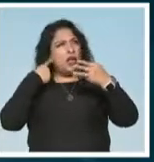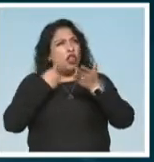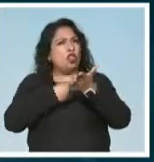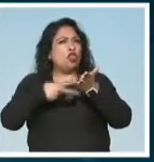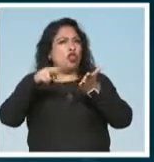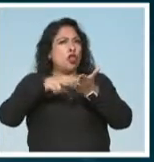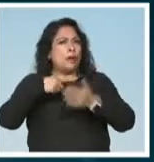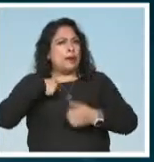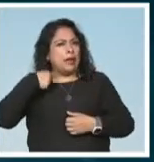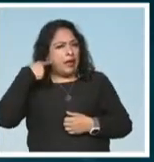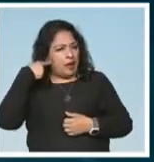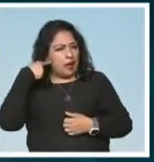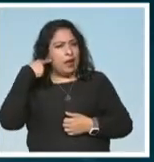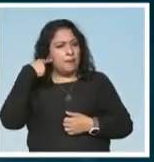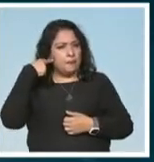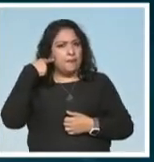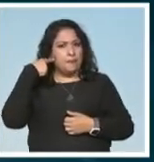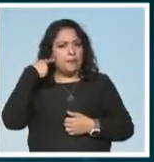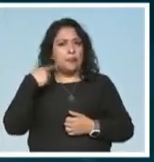one double tune,